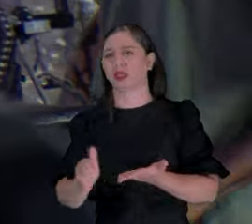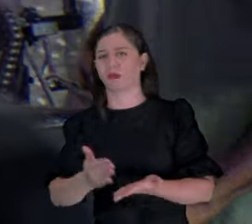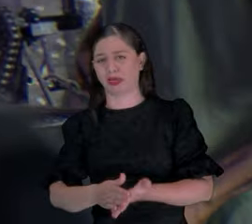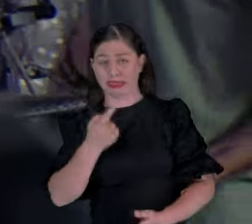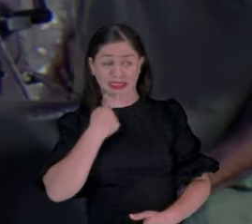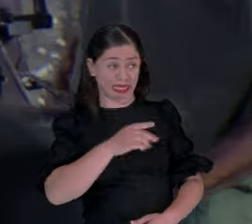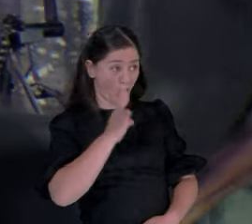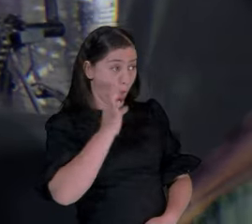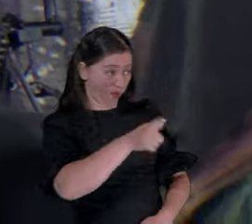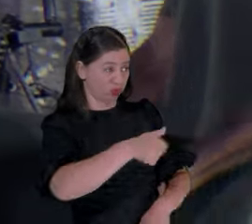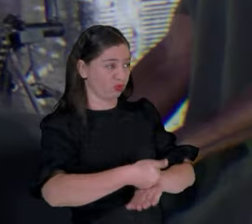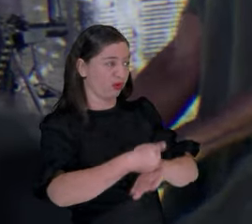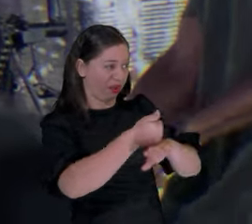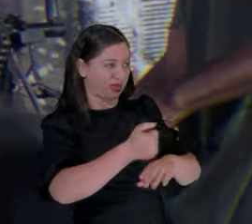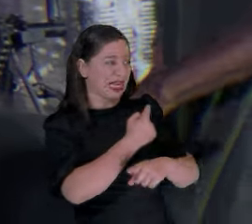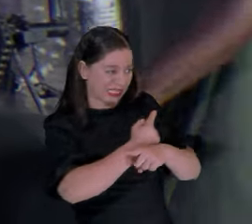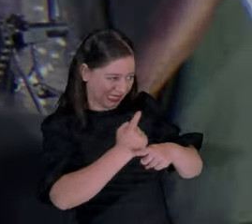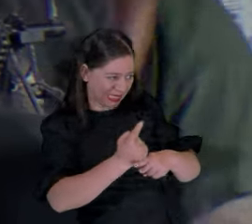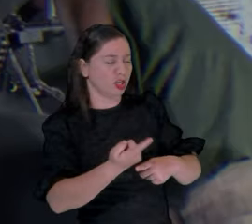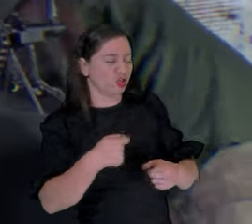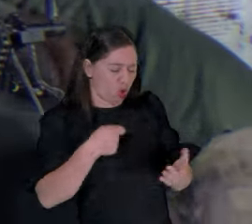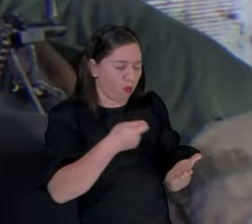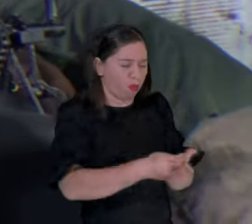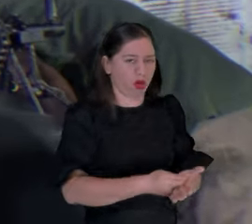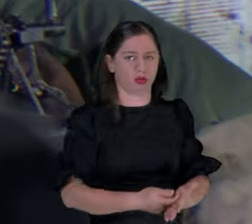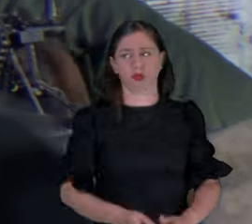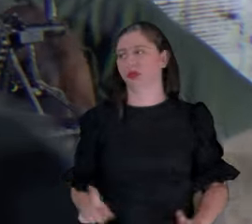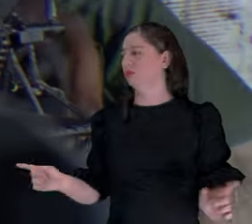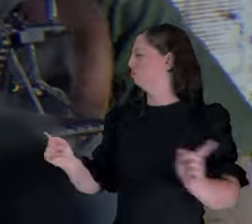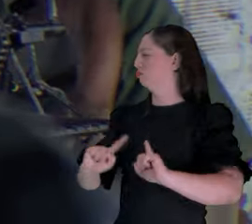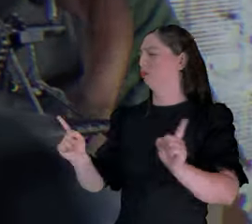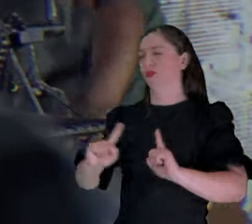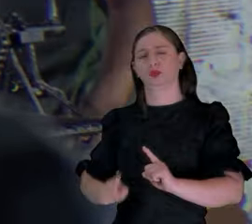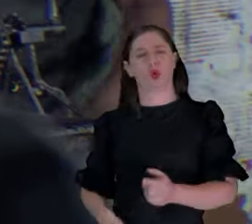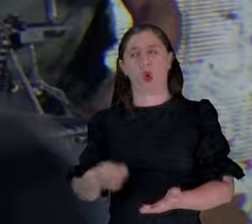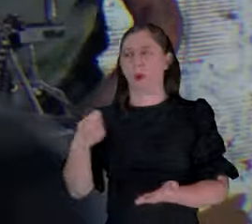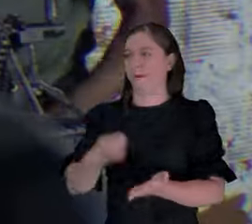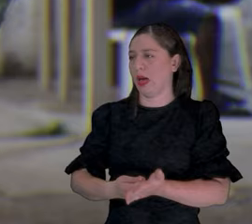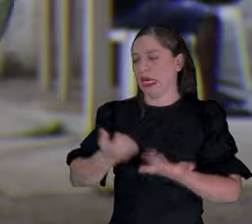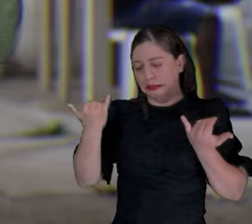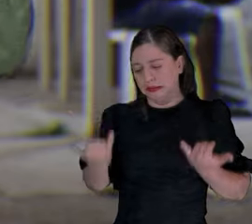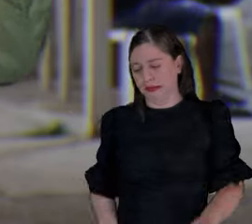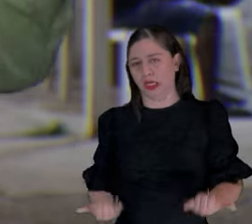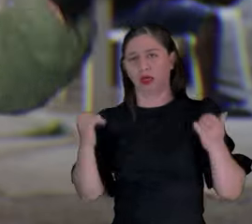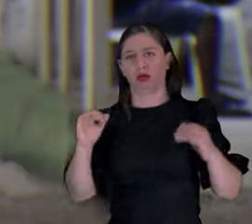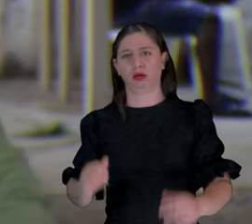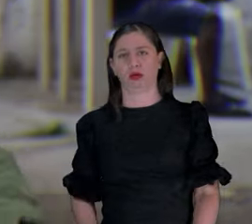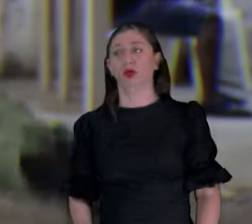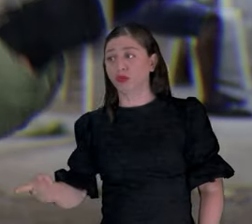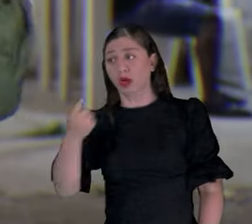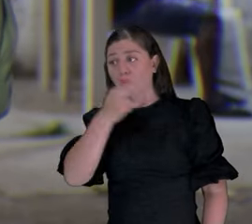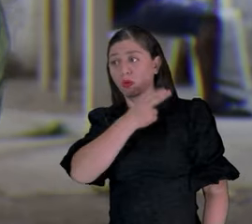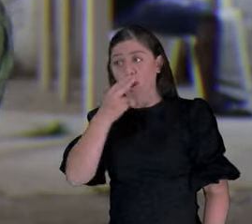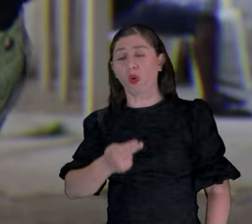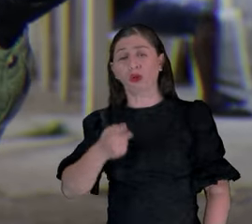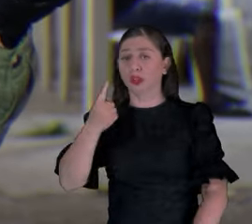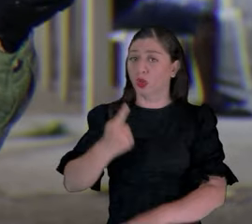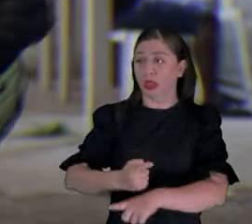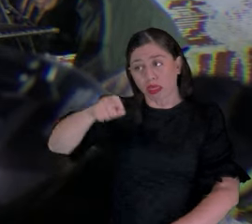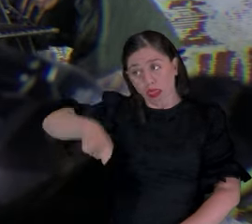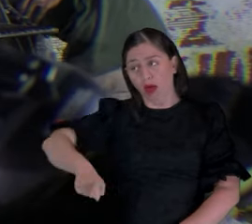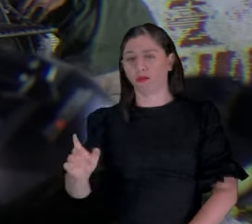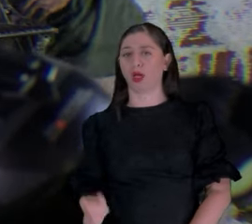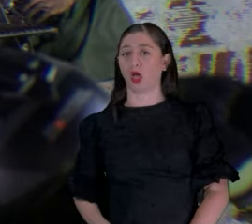no está dando. Pero vea, dígale a don Humberto que esta semana no pasa. Yo algo le pago. No, doña Cecilia, yo de aquí no me voy con las manos vacías,